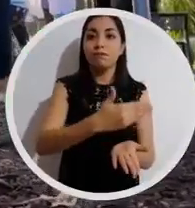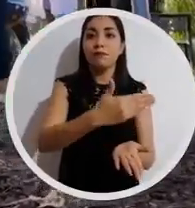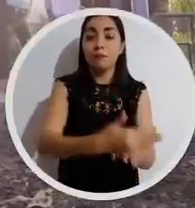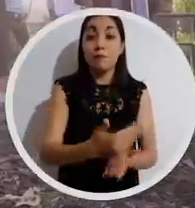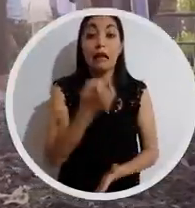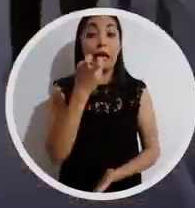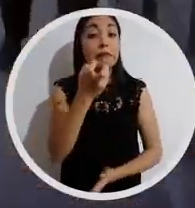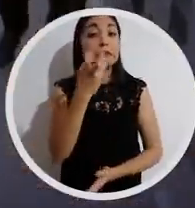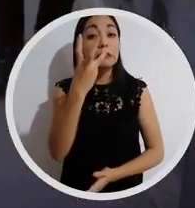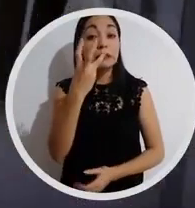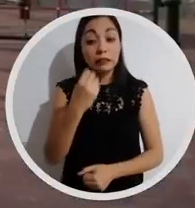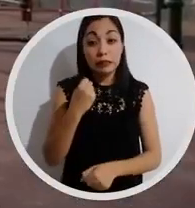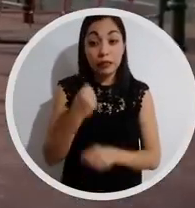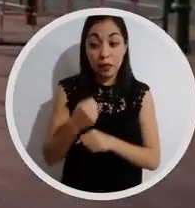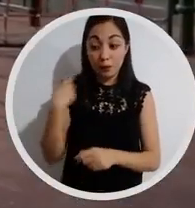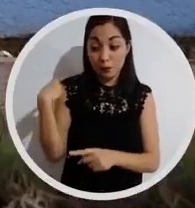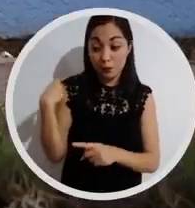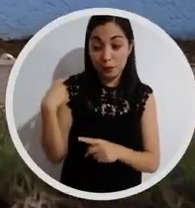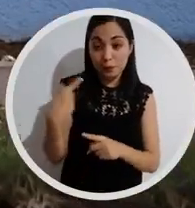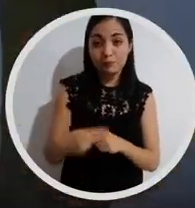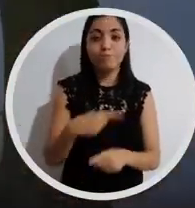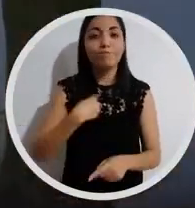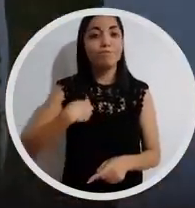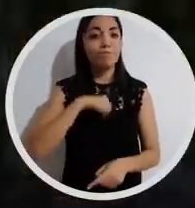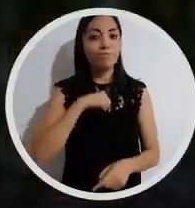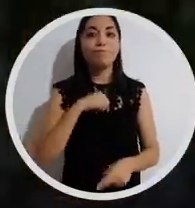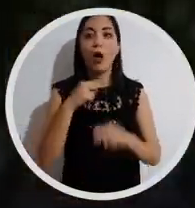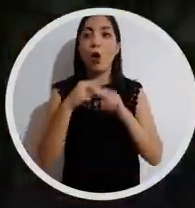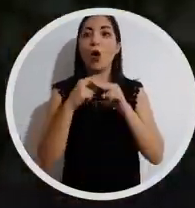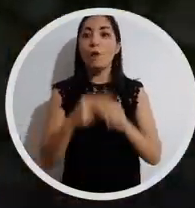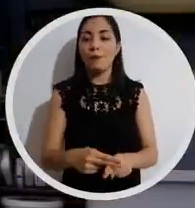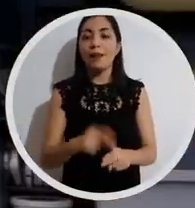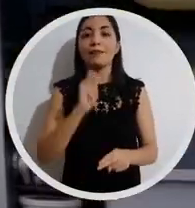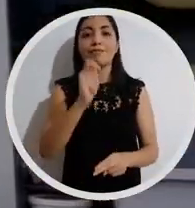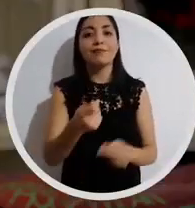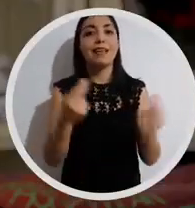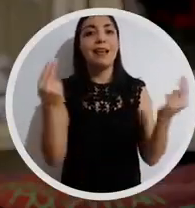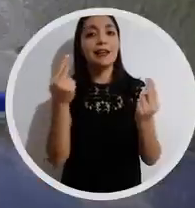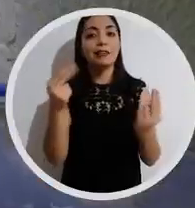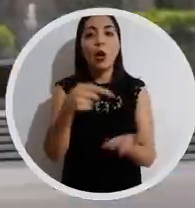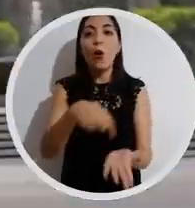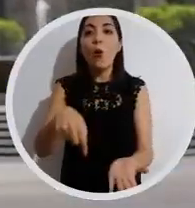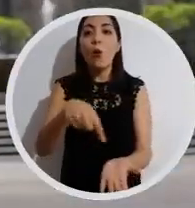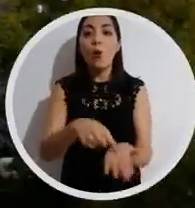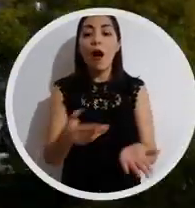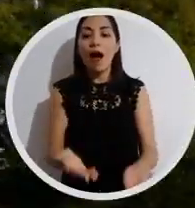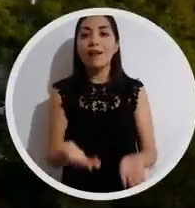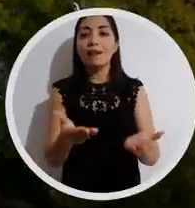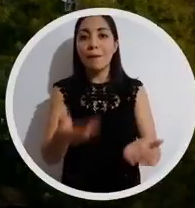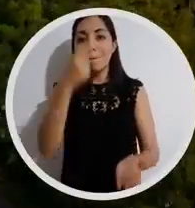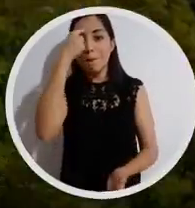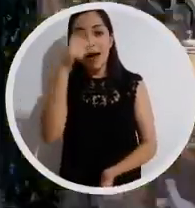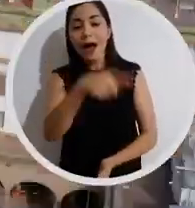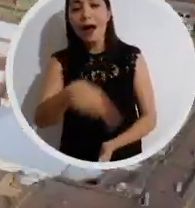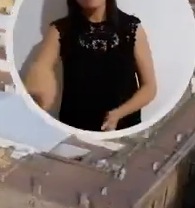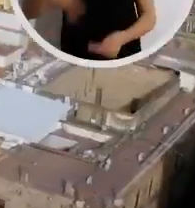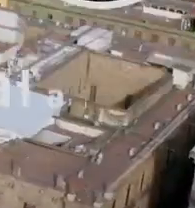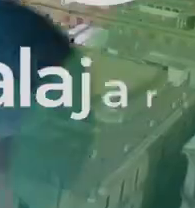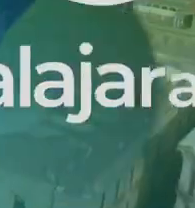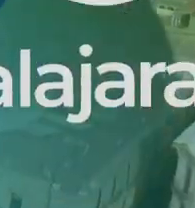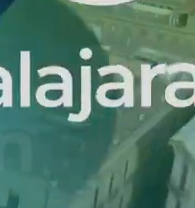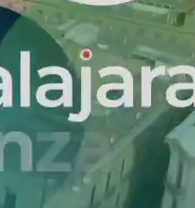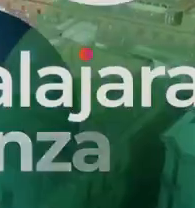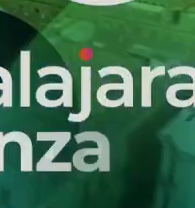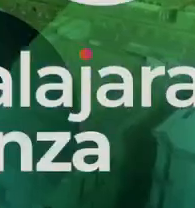estos 3 años concretamos todas estas obras con el objetivo de tener una ciudad con espacios de convivencia y desarrollo para todas las